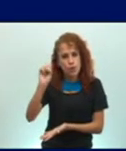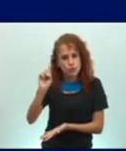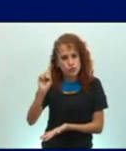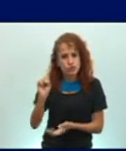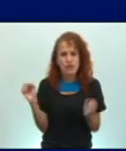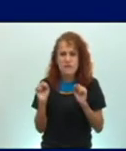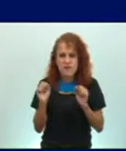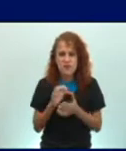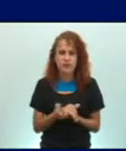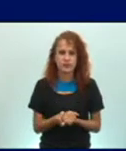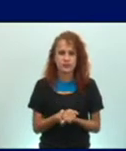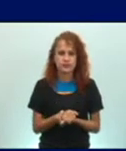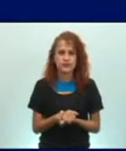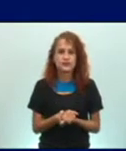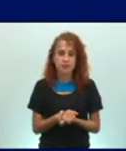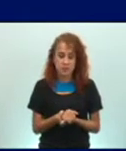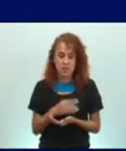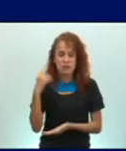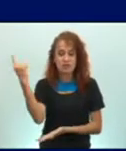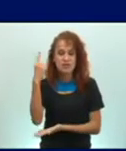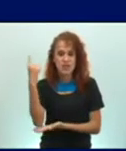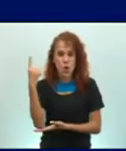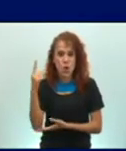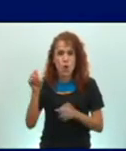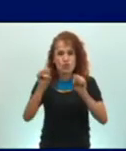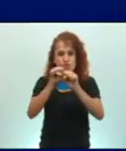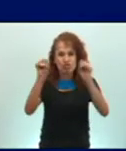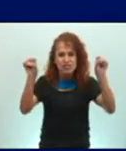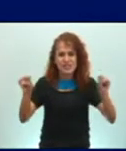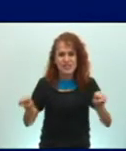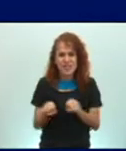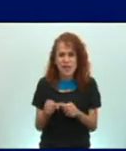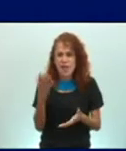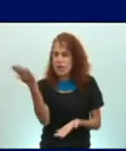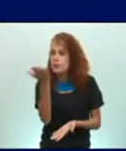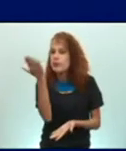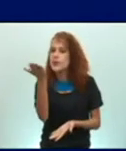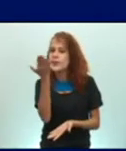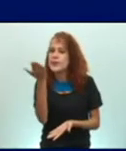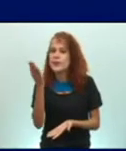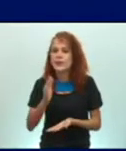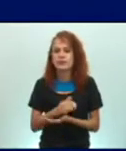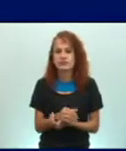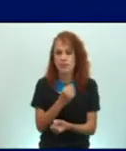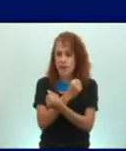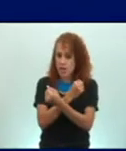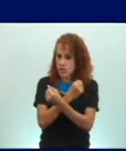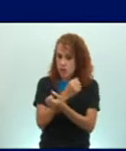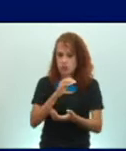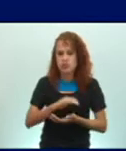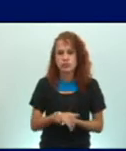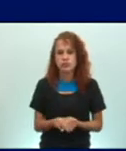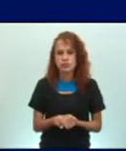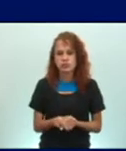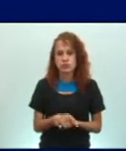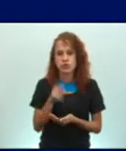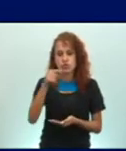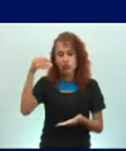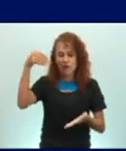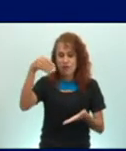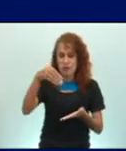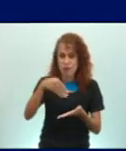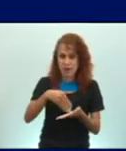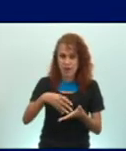Constituyen un enorme sistema de vientos y de ahí lo peligroso de este evento. Su